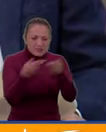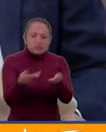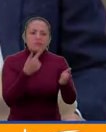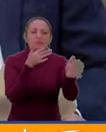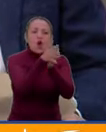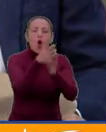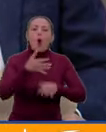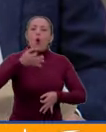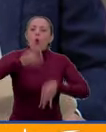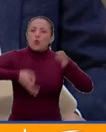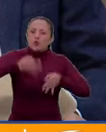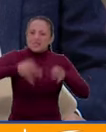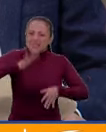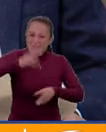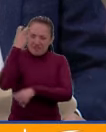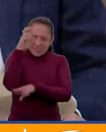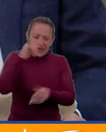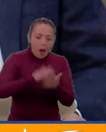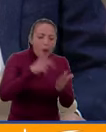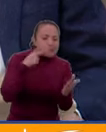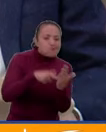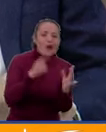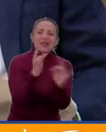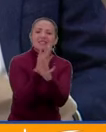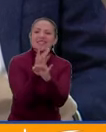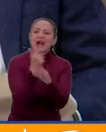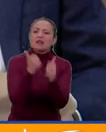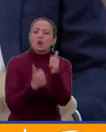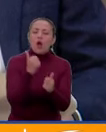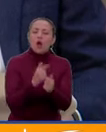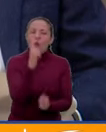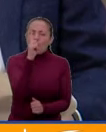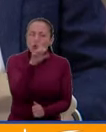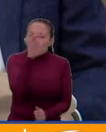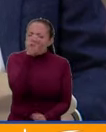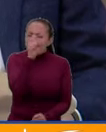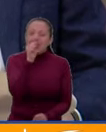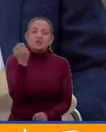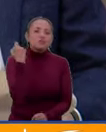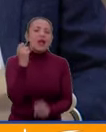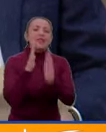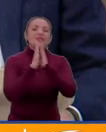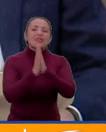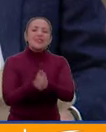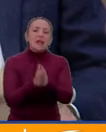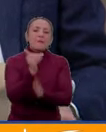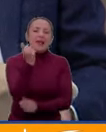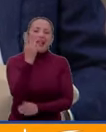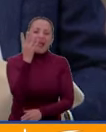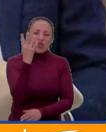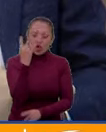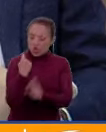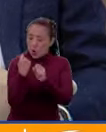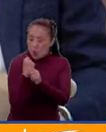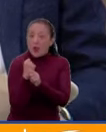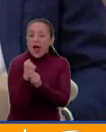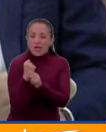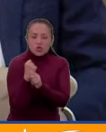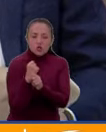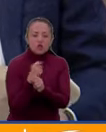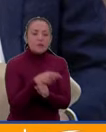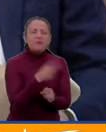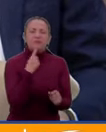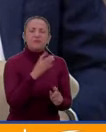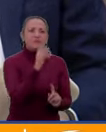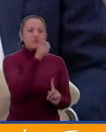eh Hay uno muy particular el 14 de diciembre del año pasado eh él escribe hay un señor